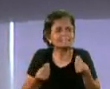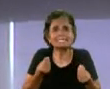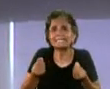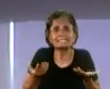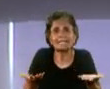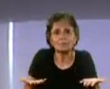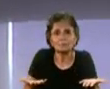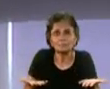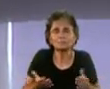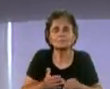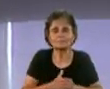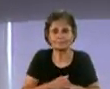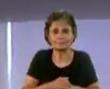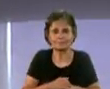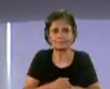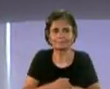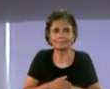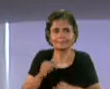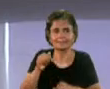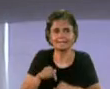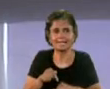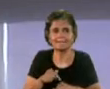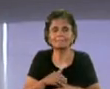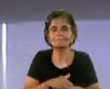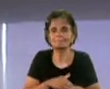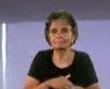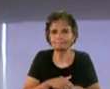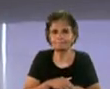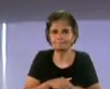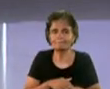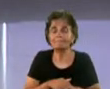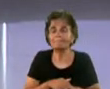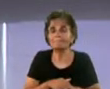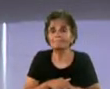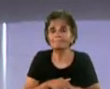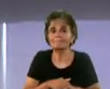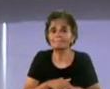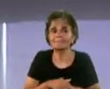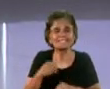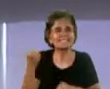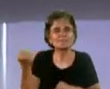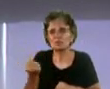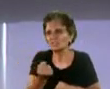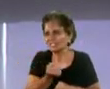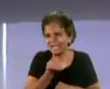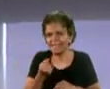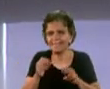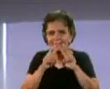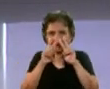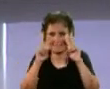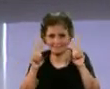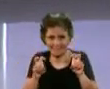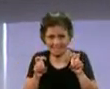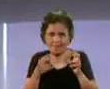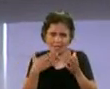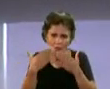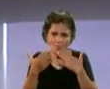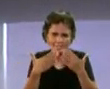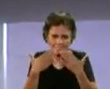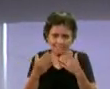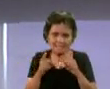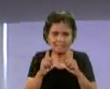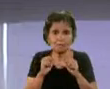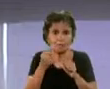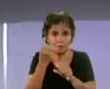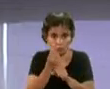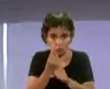Entra acá el mito de la convulsión, que está muy bueno que estos temas surjan porque son muy importantes. Número uno,